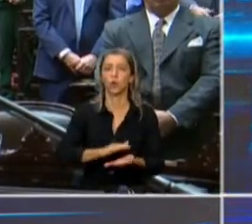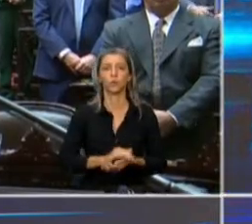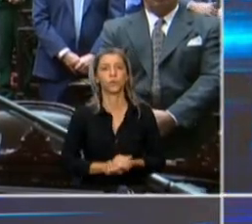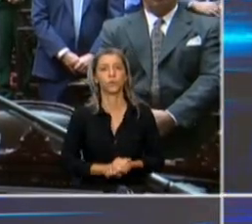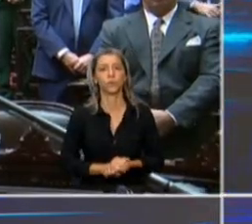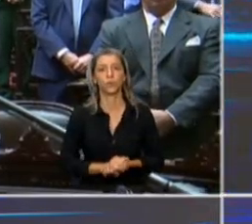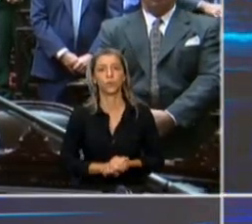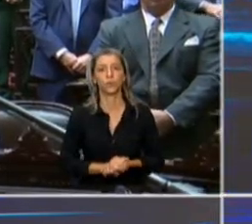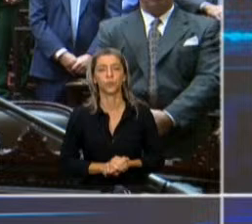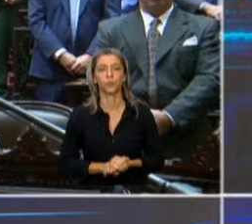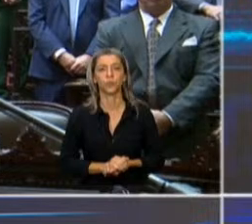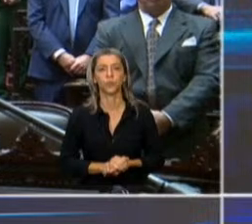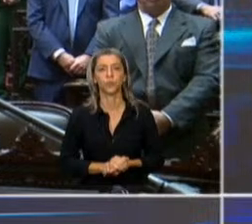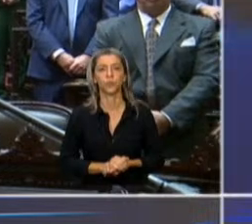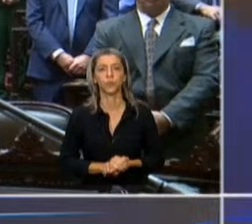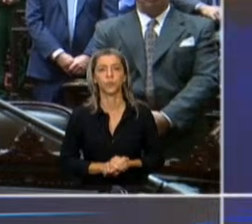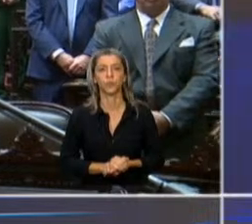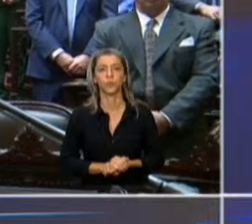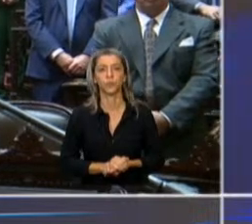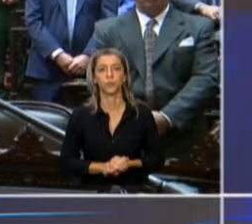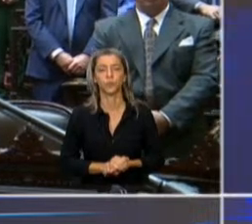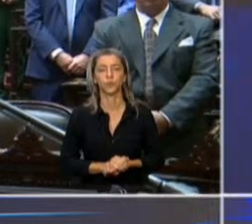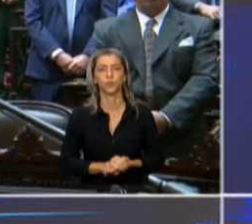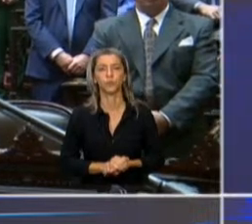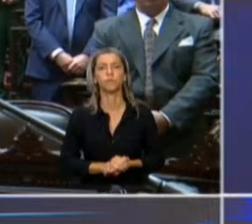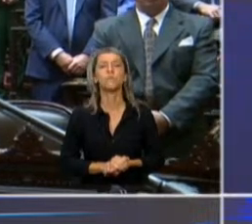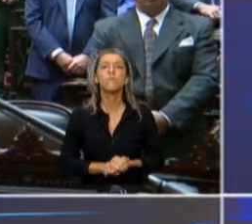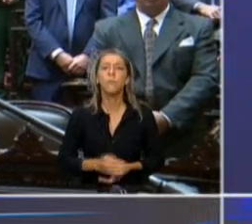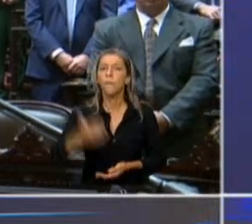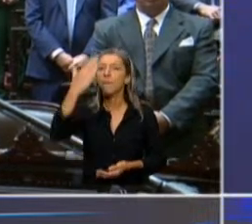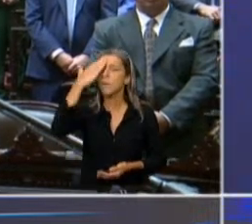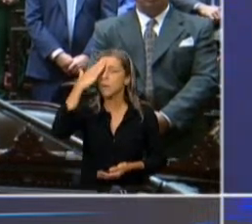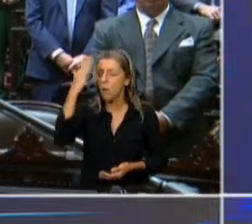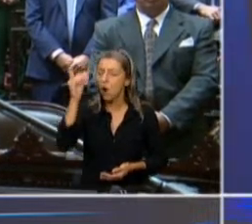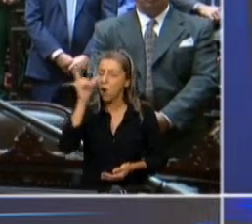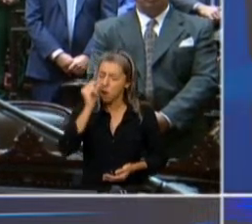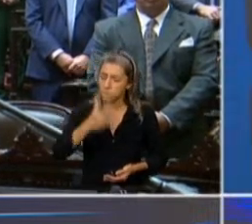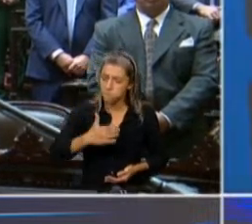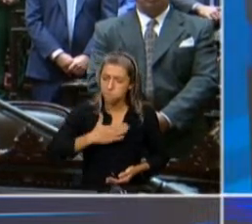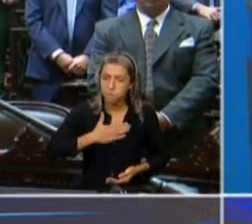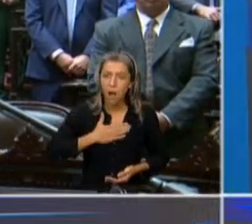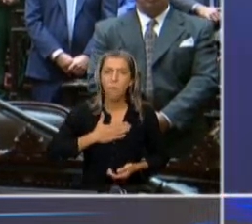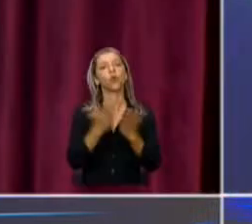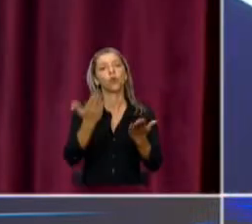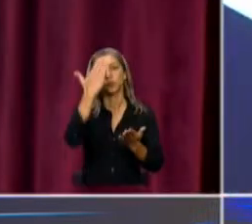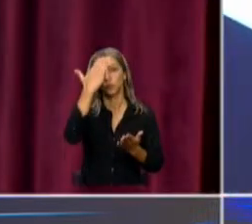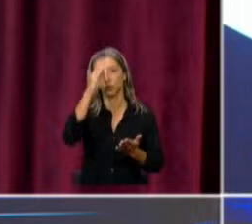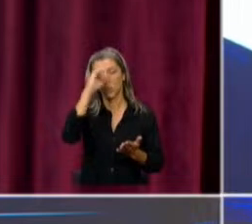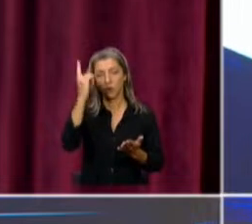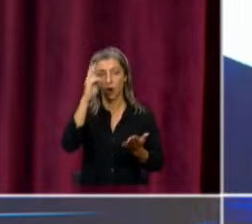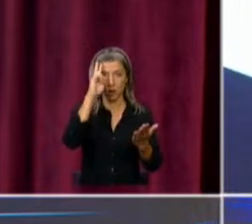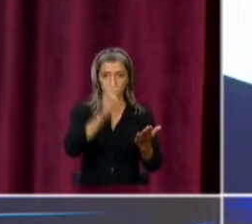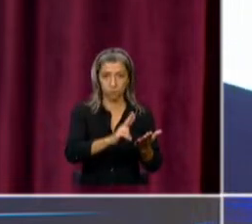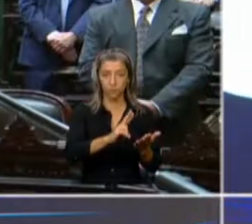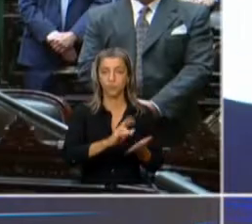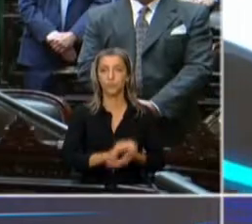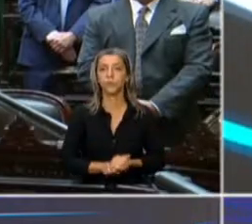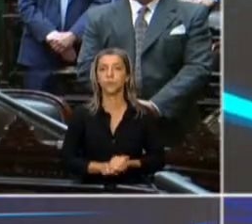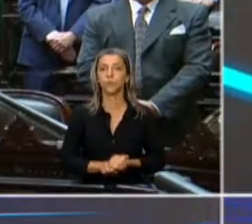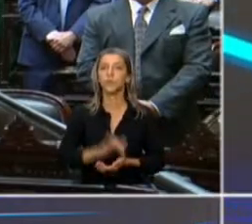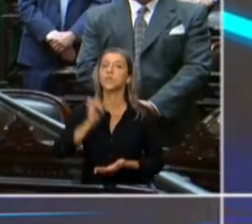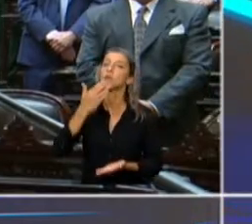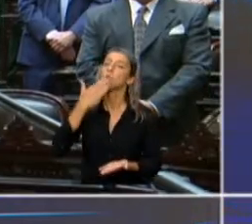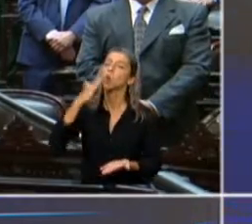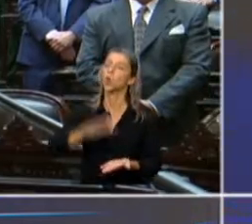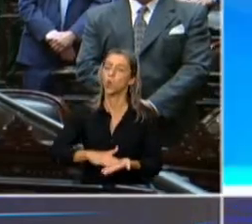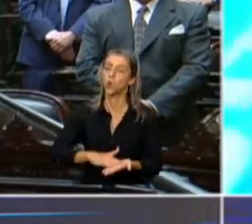¿no? Porque de eso va a depender la posibilidad de que los proyectos avancen. Sí, eso le va a dar también la posibilidad de también ir